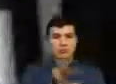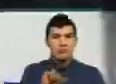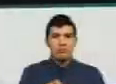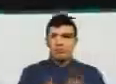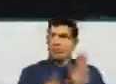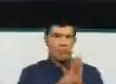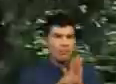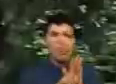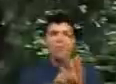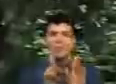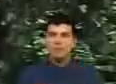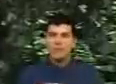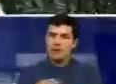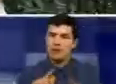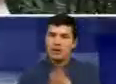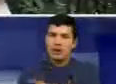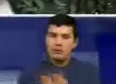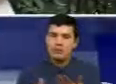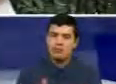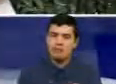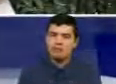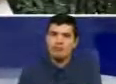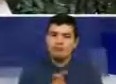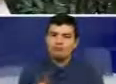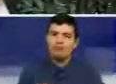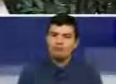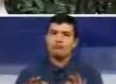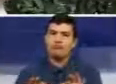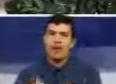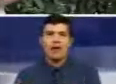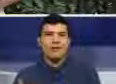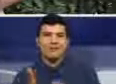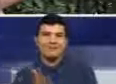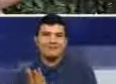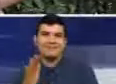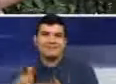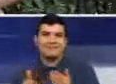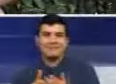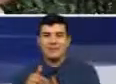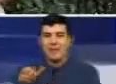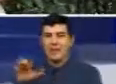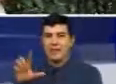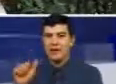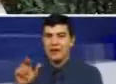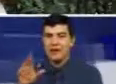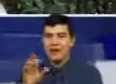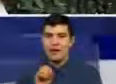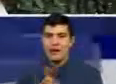ilícito sean cumplidos. Esta es toda la información por el momento con la cámara de Johnny Guerra. Les informó Pilar Velázquez para Oriente Noticias.